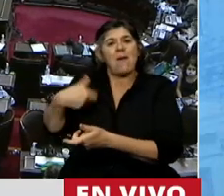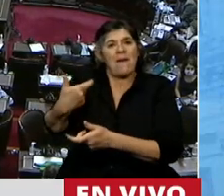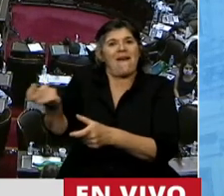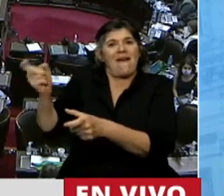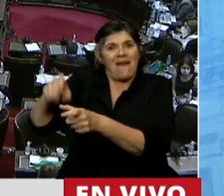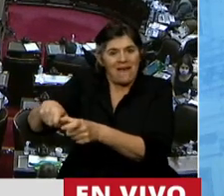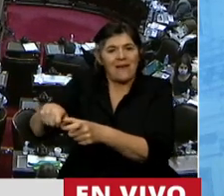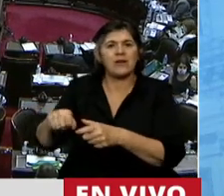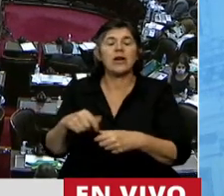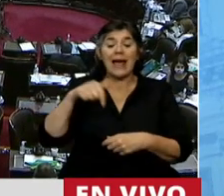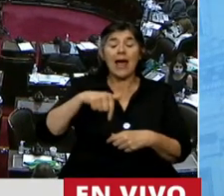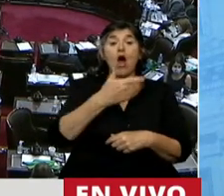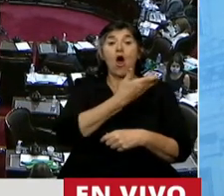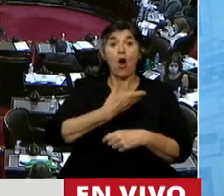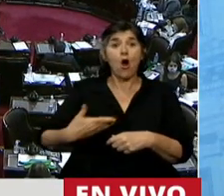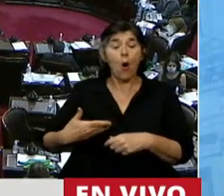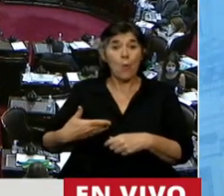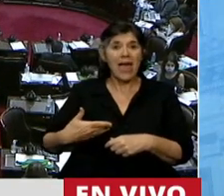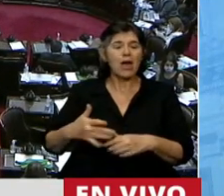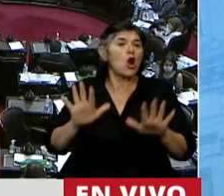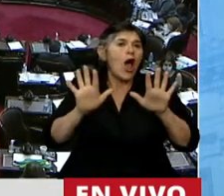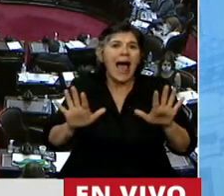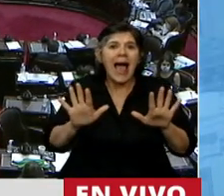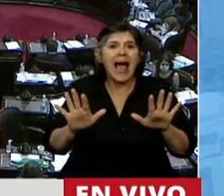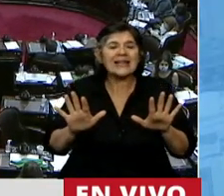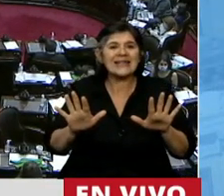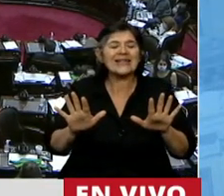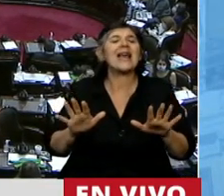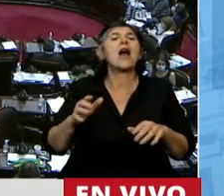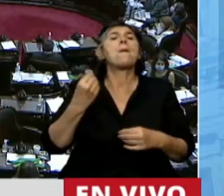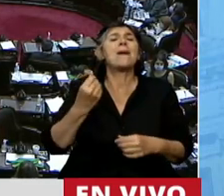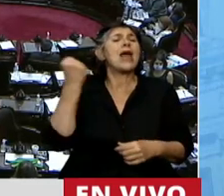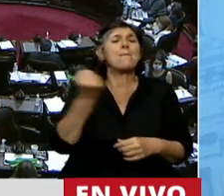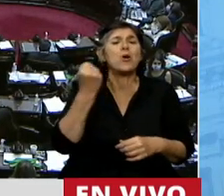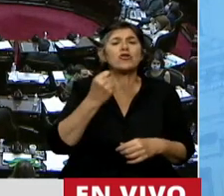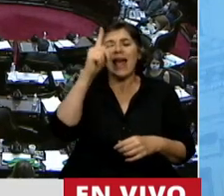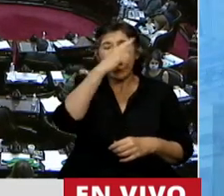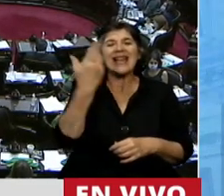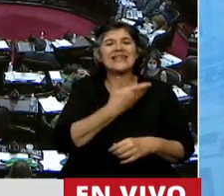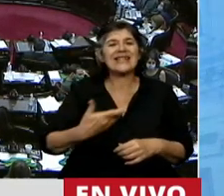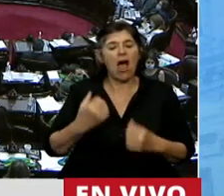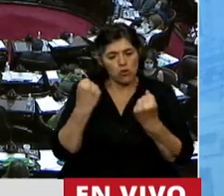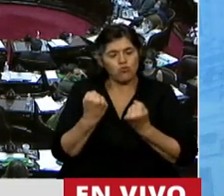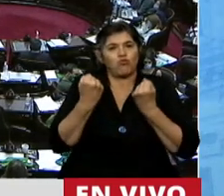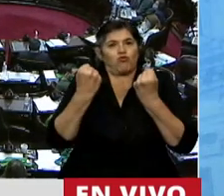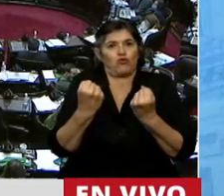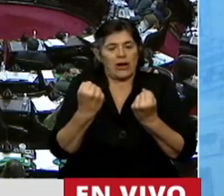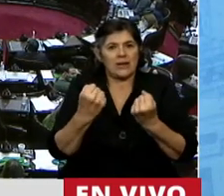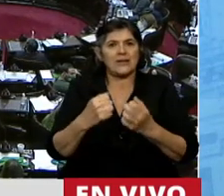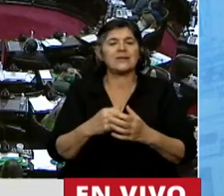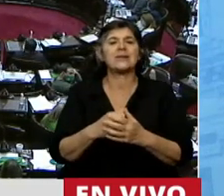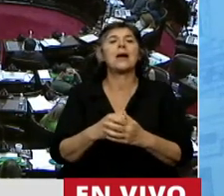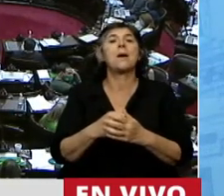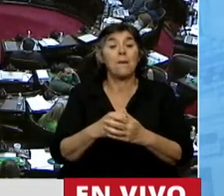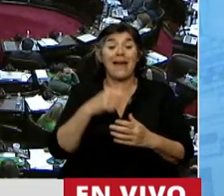un gobierno presente sino un estado que esté fortalecido por lo cual para llevar a cabo este